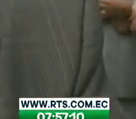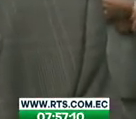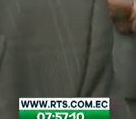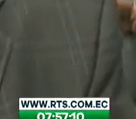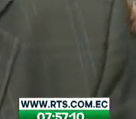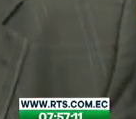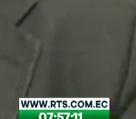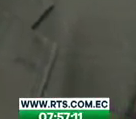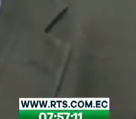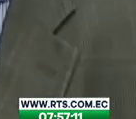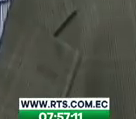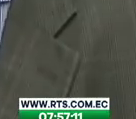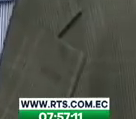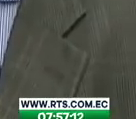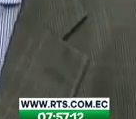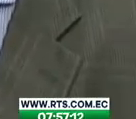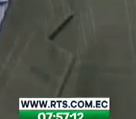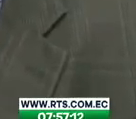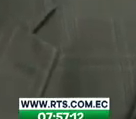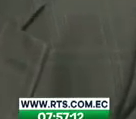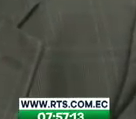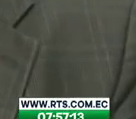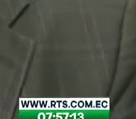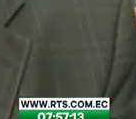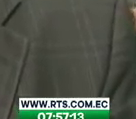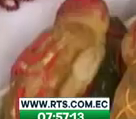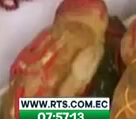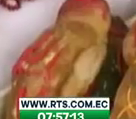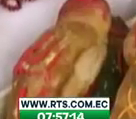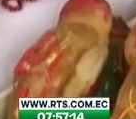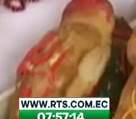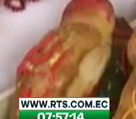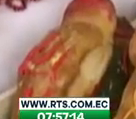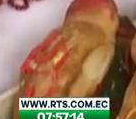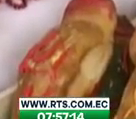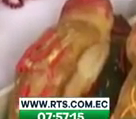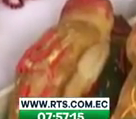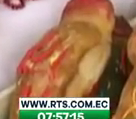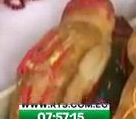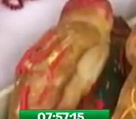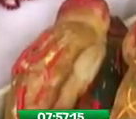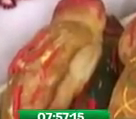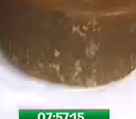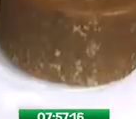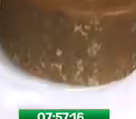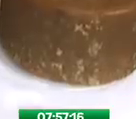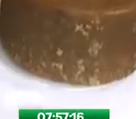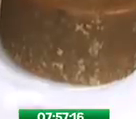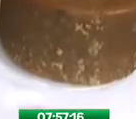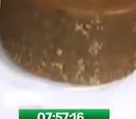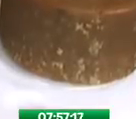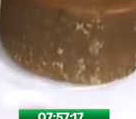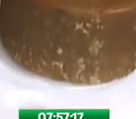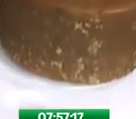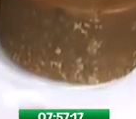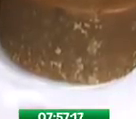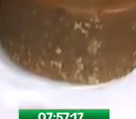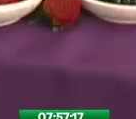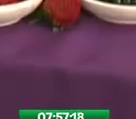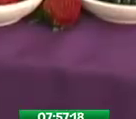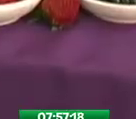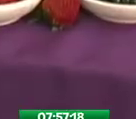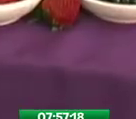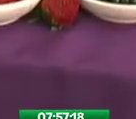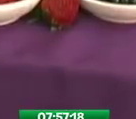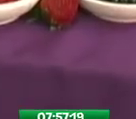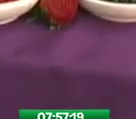son los sitios donde nosotros debemos ir, acudir. Recuerde que los centros de abastos atenderán normalmente en el feriado, donde